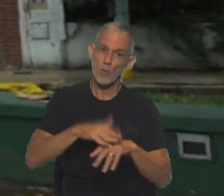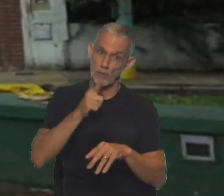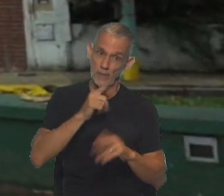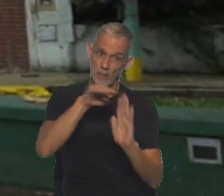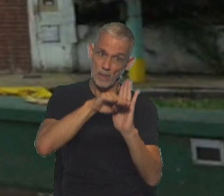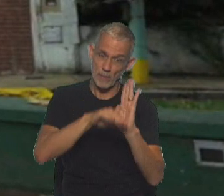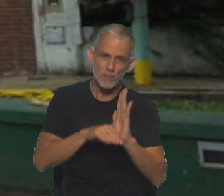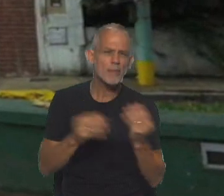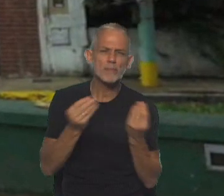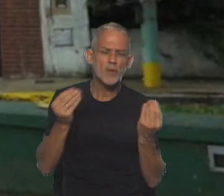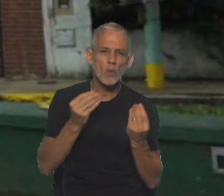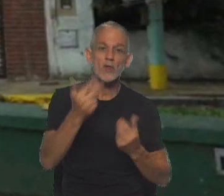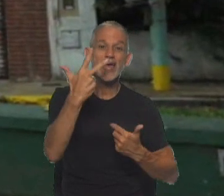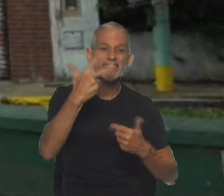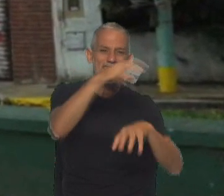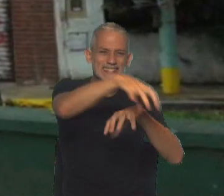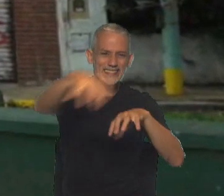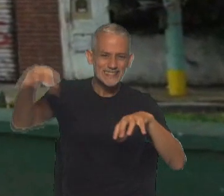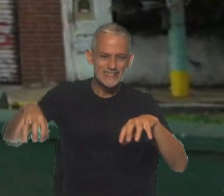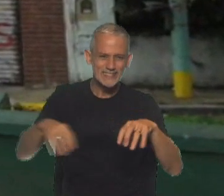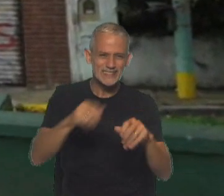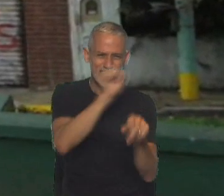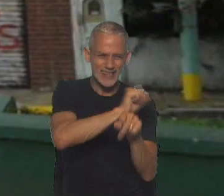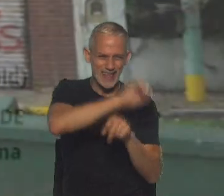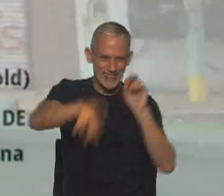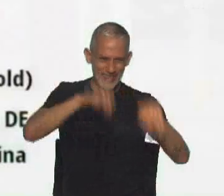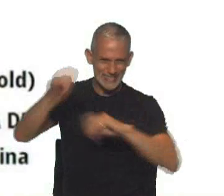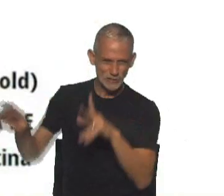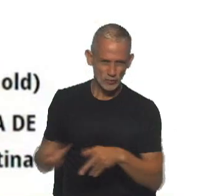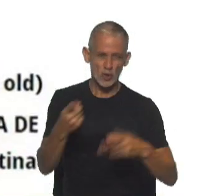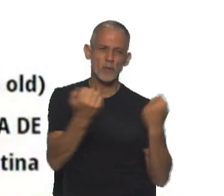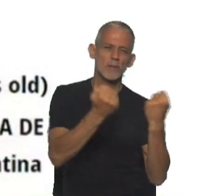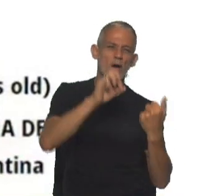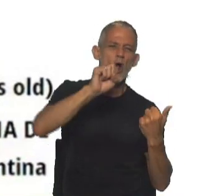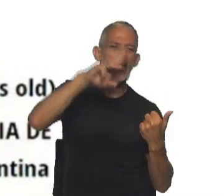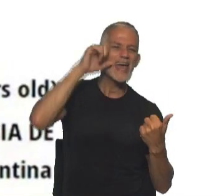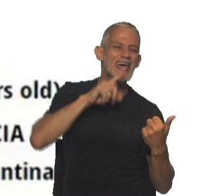delitos los habría perpetrado en tres centros clandestinos de detención: Automotores Orleti,